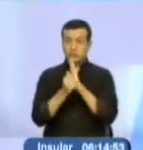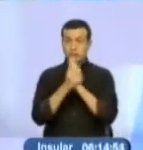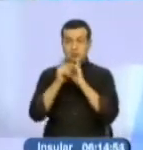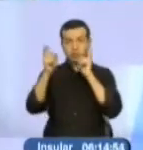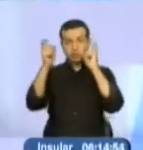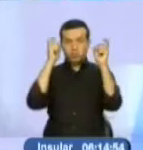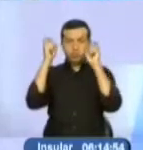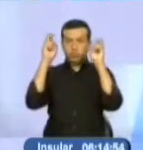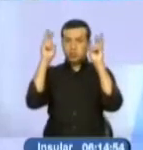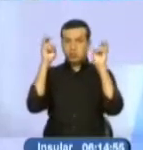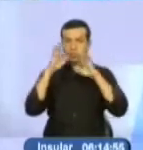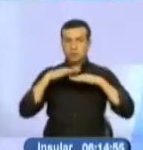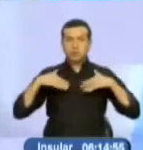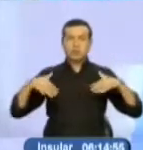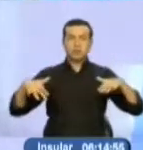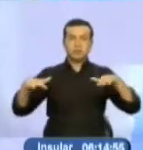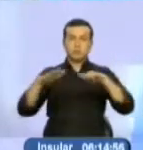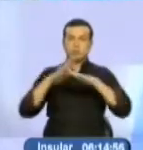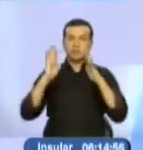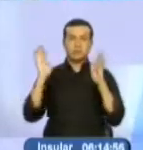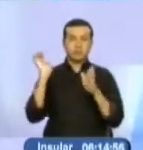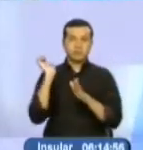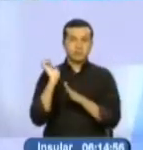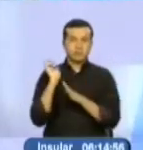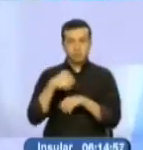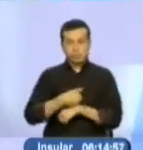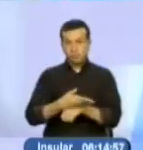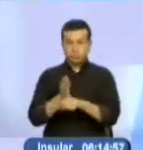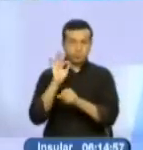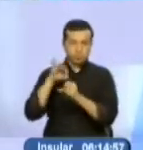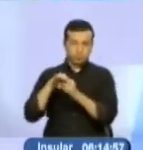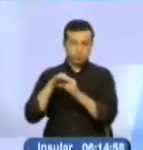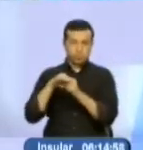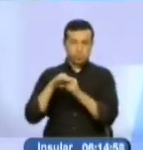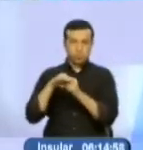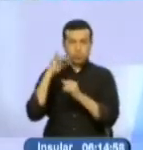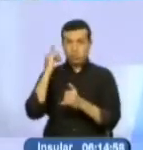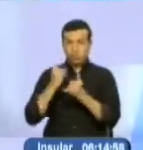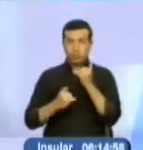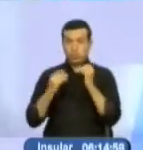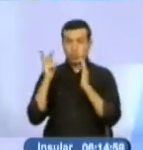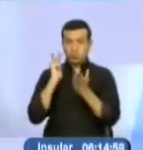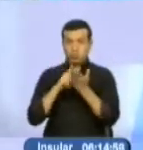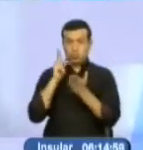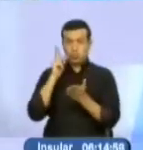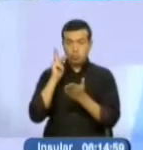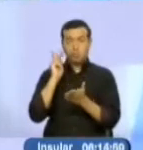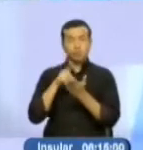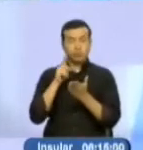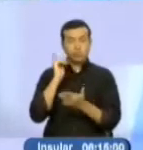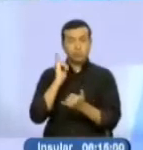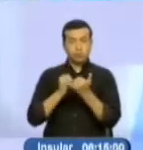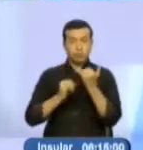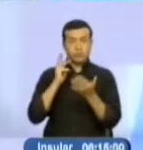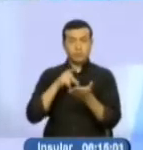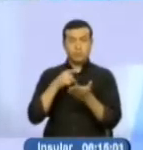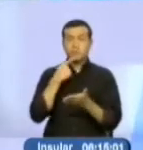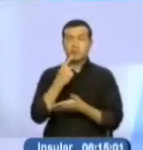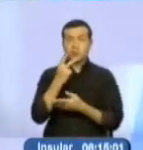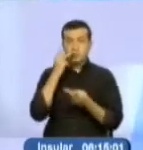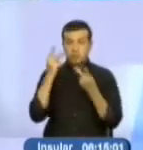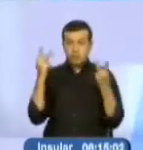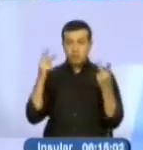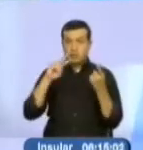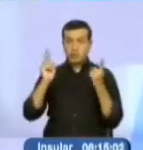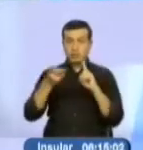sobre lo que está sucediendo a lo largo de toda la jornada electoral y el último punto que creo que también se destacó es que se notaron